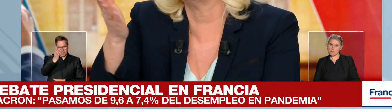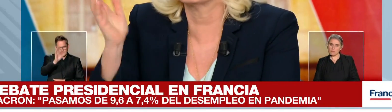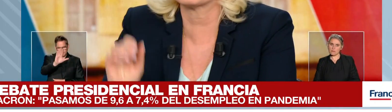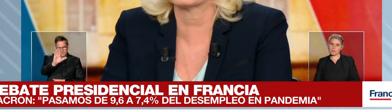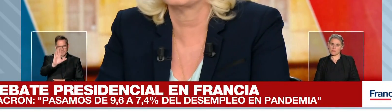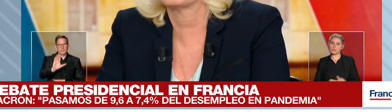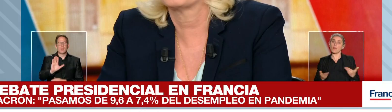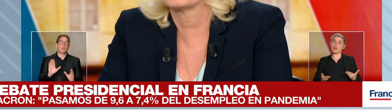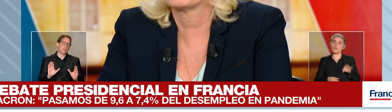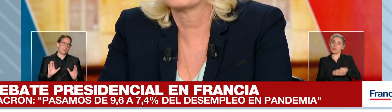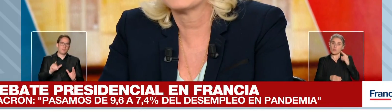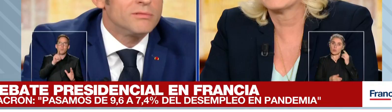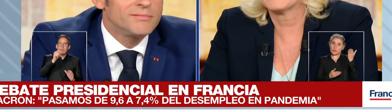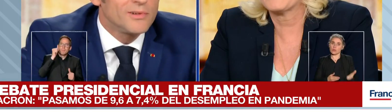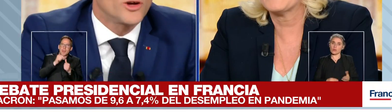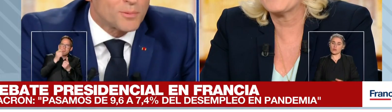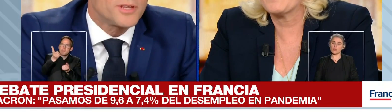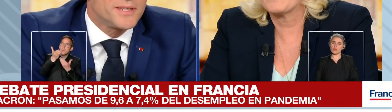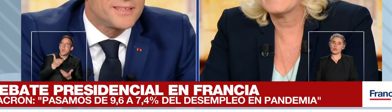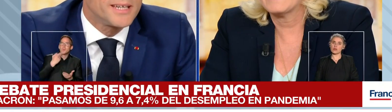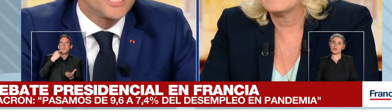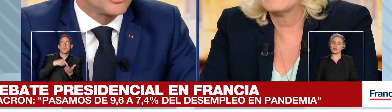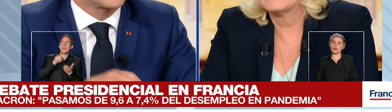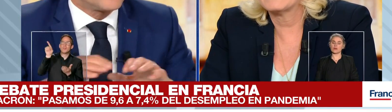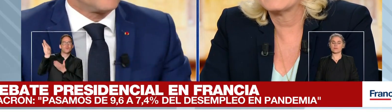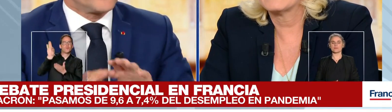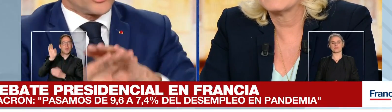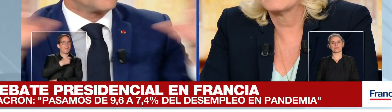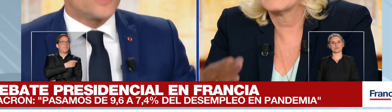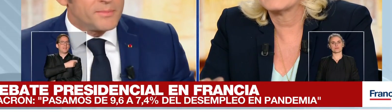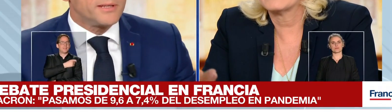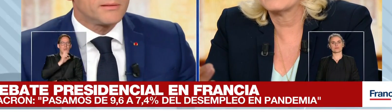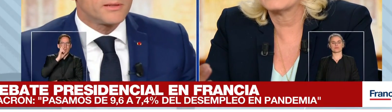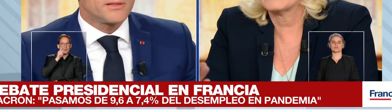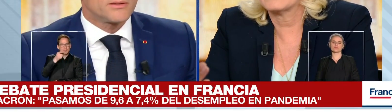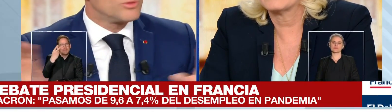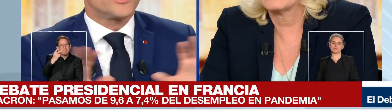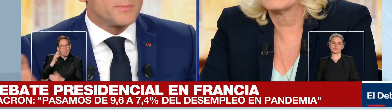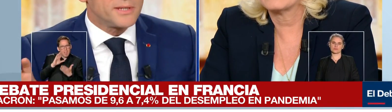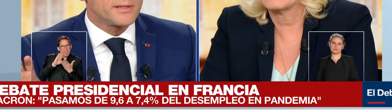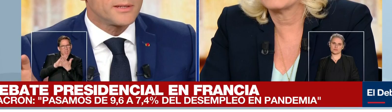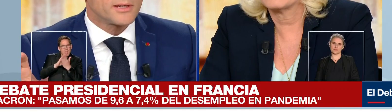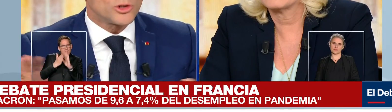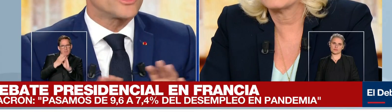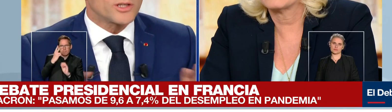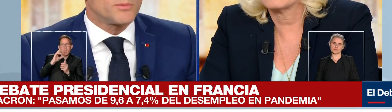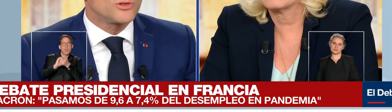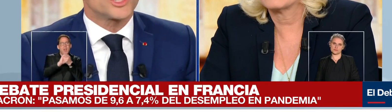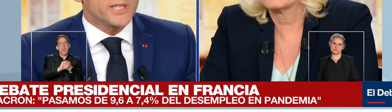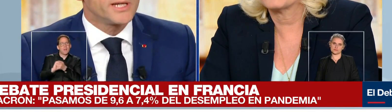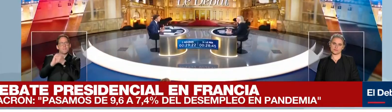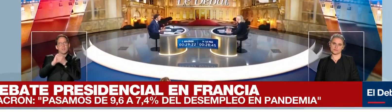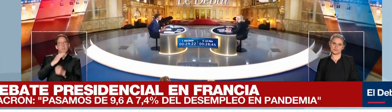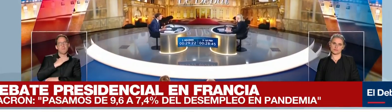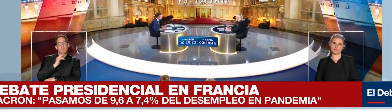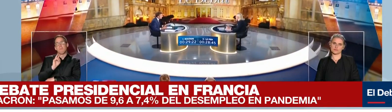Ok, de acuerdo. Sí, pero es lo que usted proponía. En toda responsabilidad. Entonces, todos sus amigos,